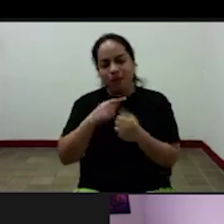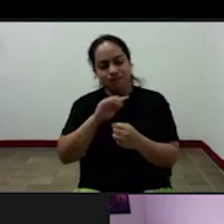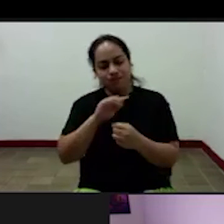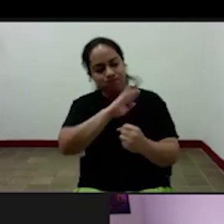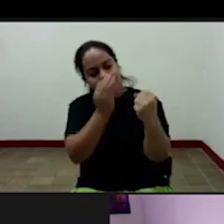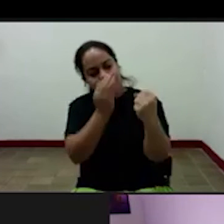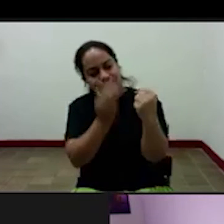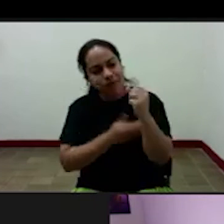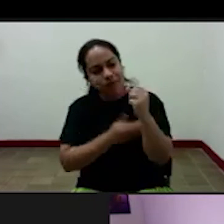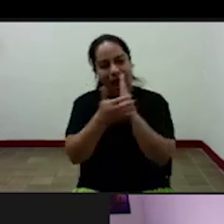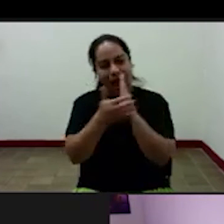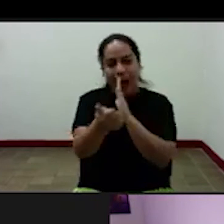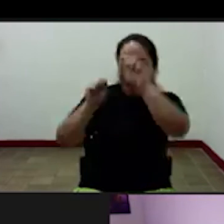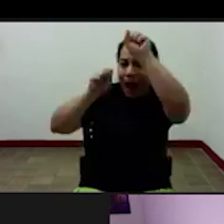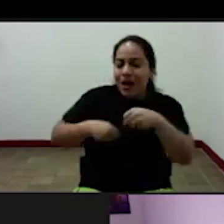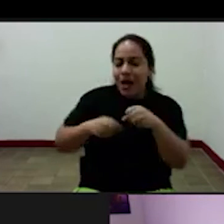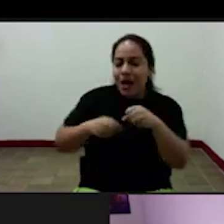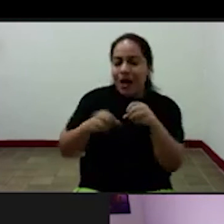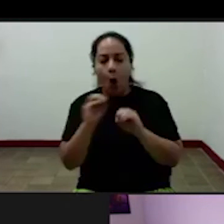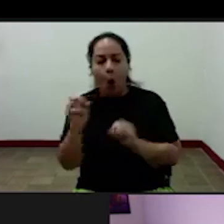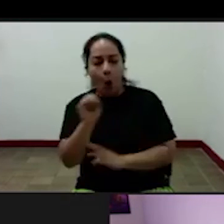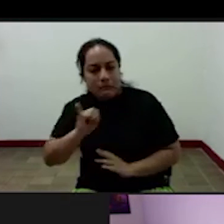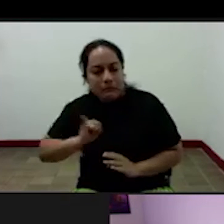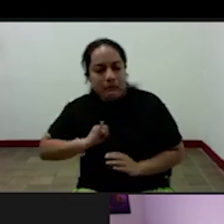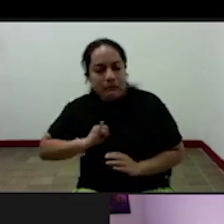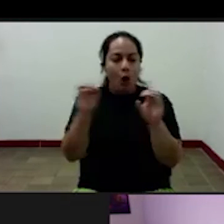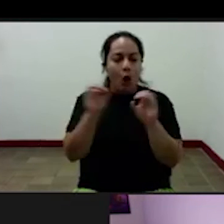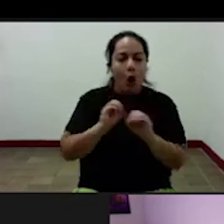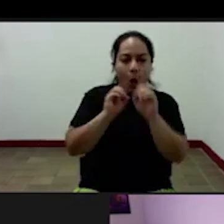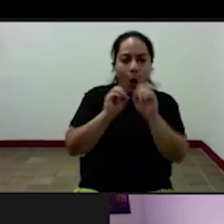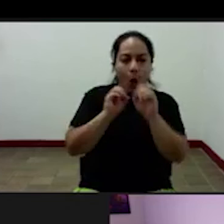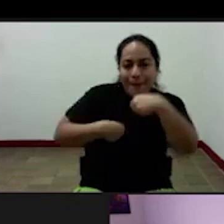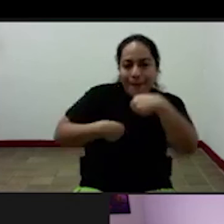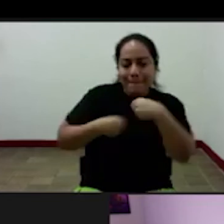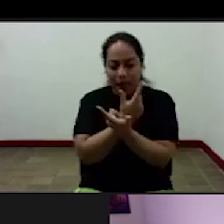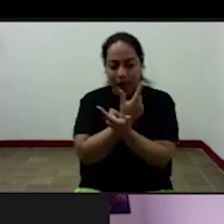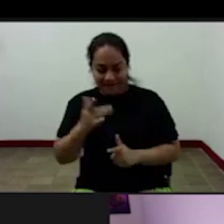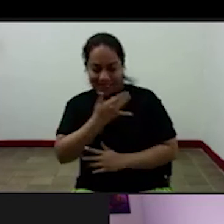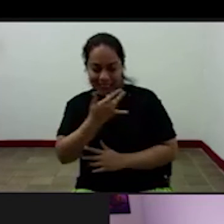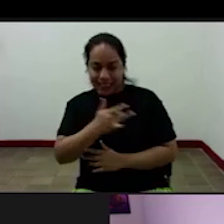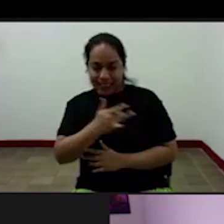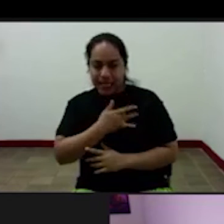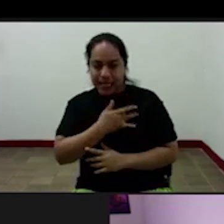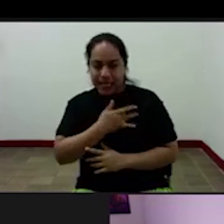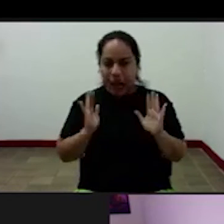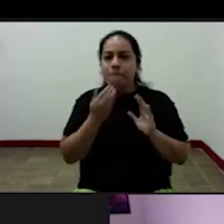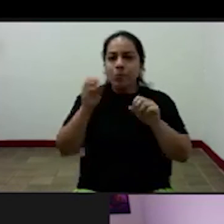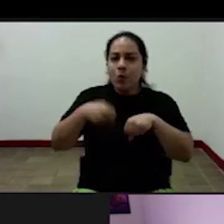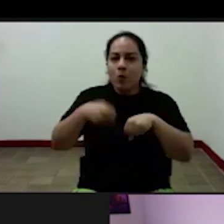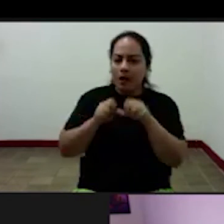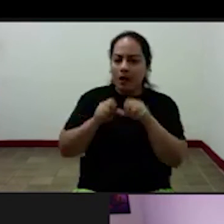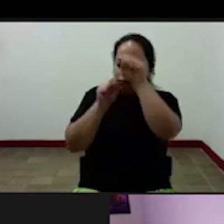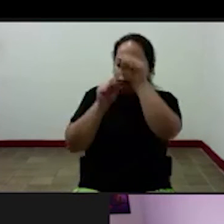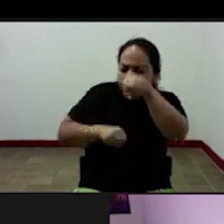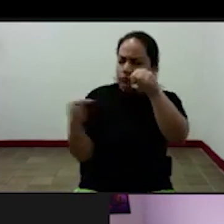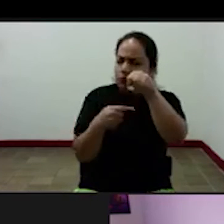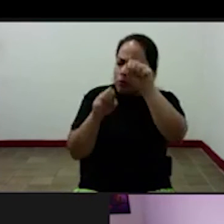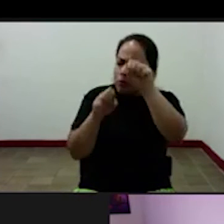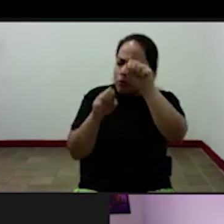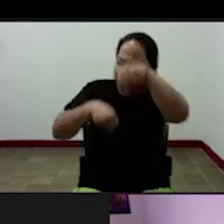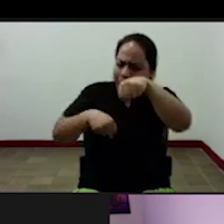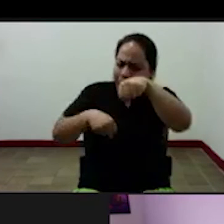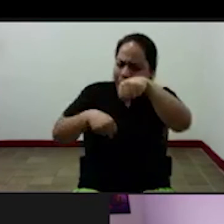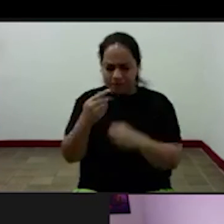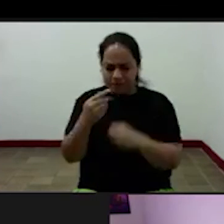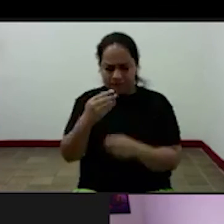en la autonomía, en la capacidad de sentirse libre y ser capaz de confiar en uno